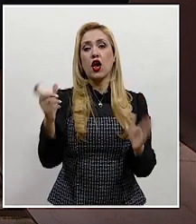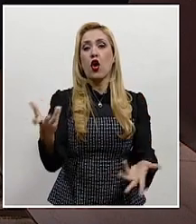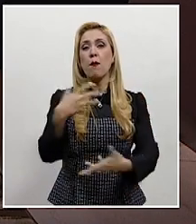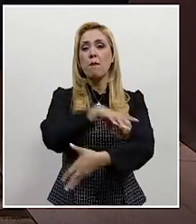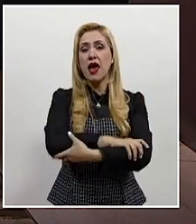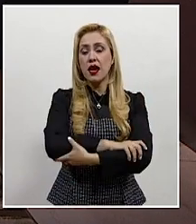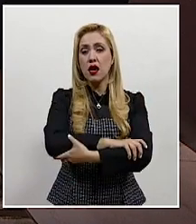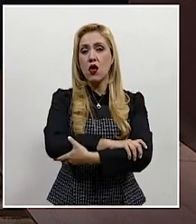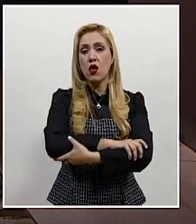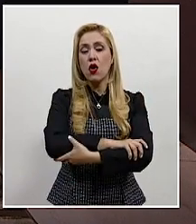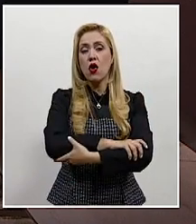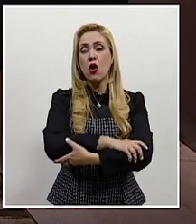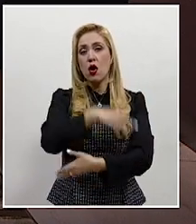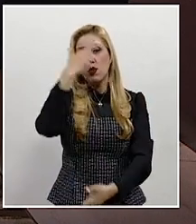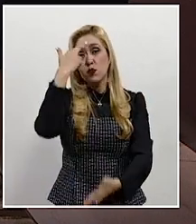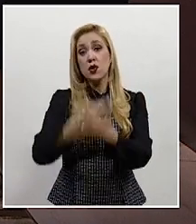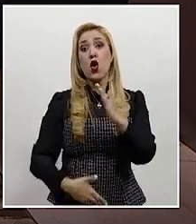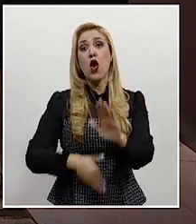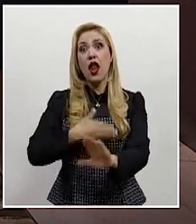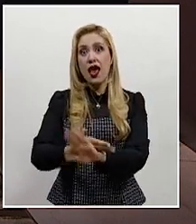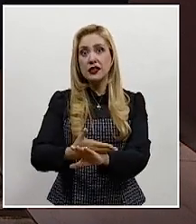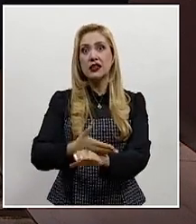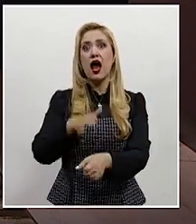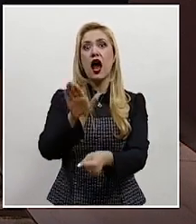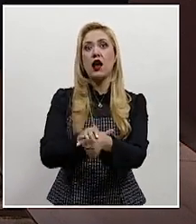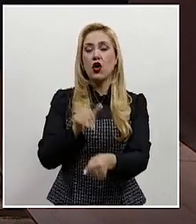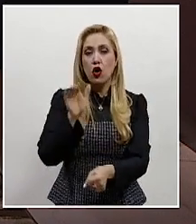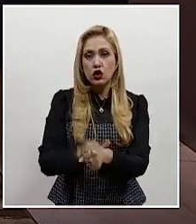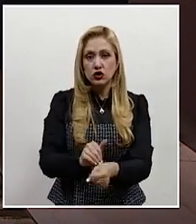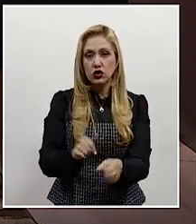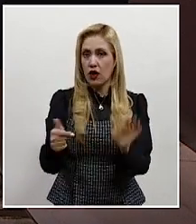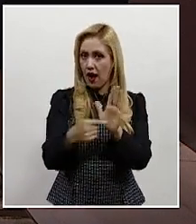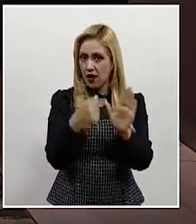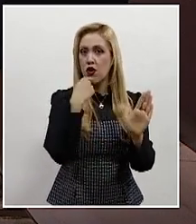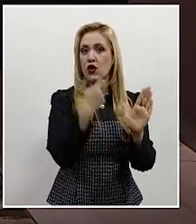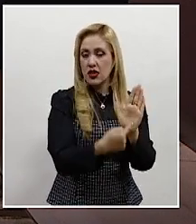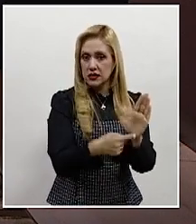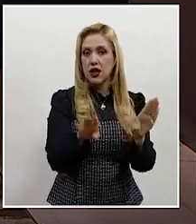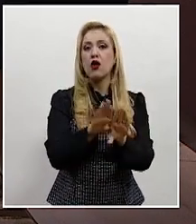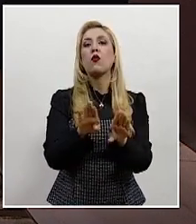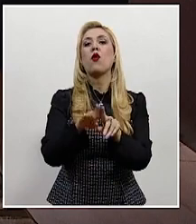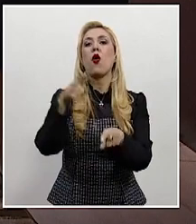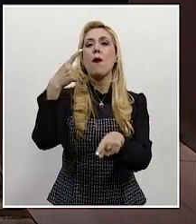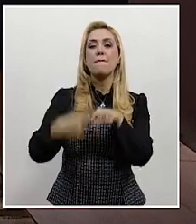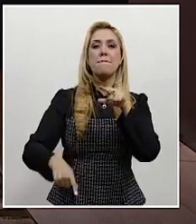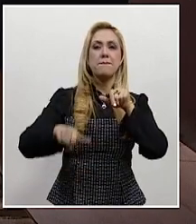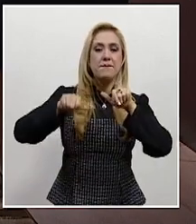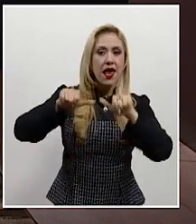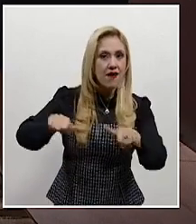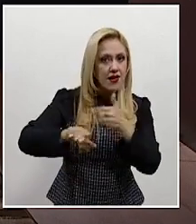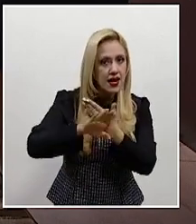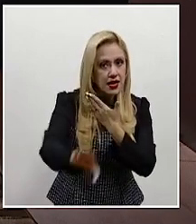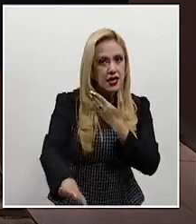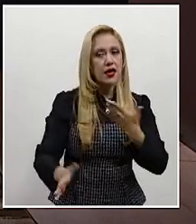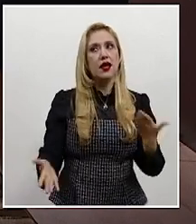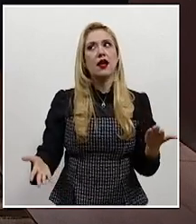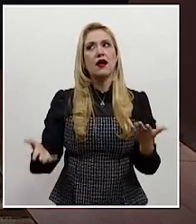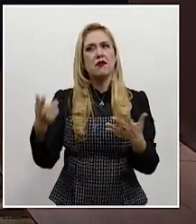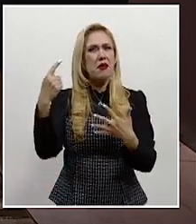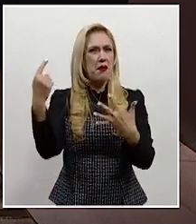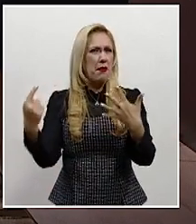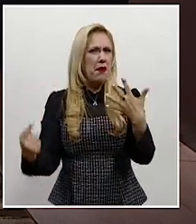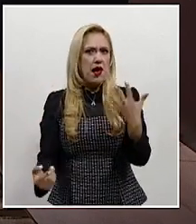sobre la violencia y el acoso, unas medidas de prevención y demás, pero que para nosotros es